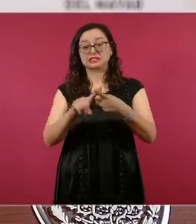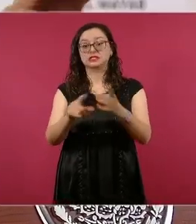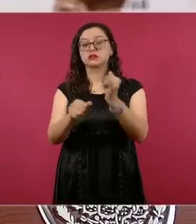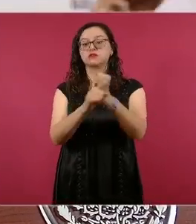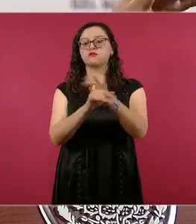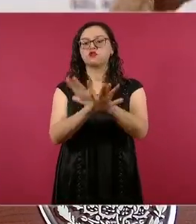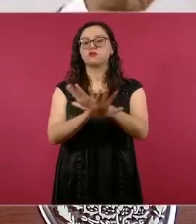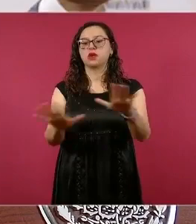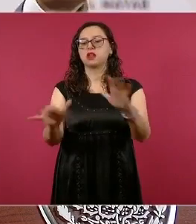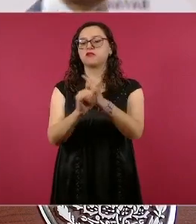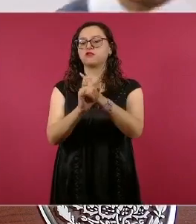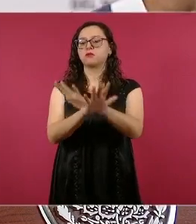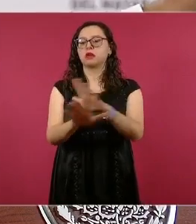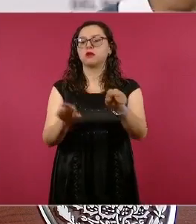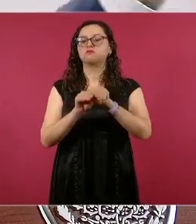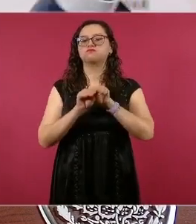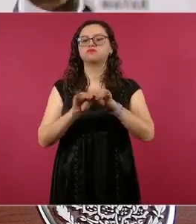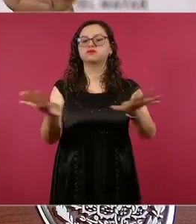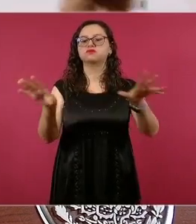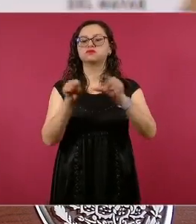el ciudadano libre